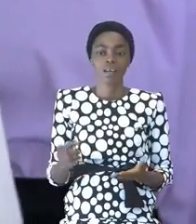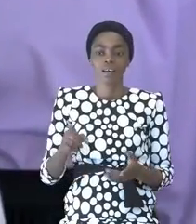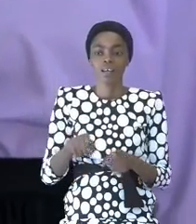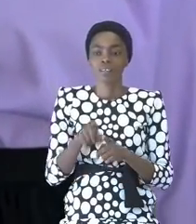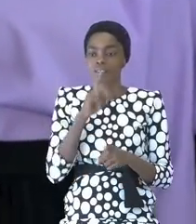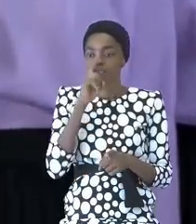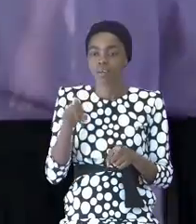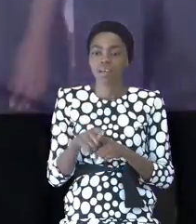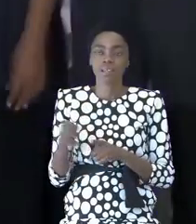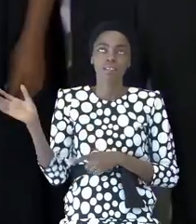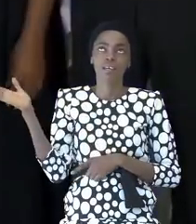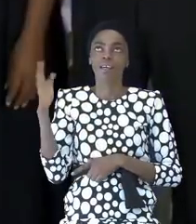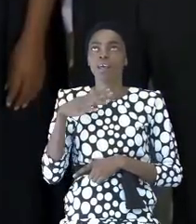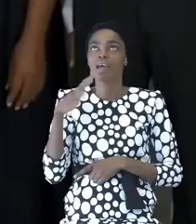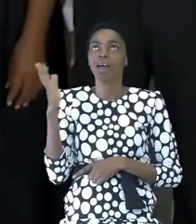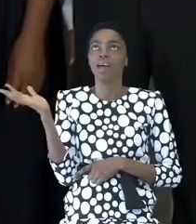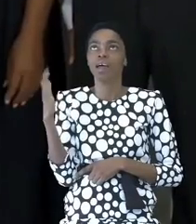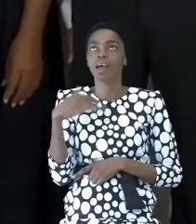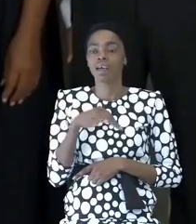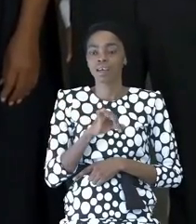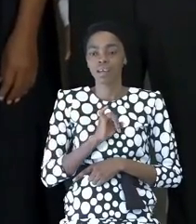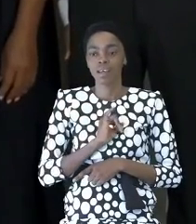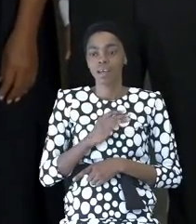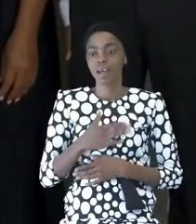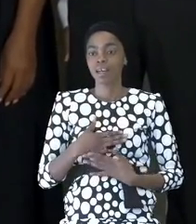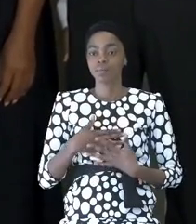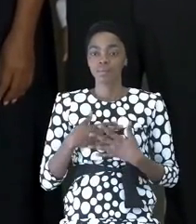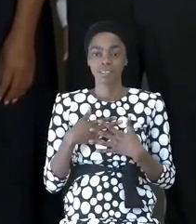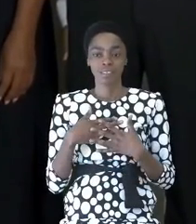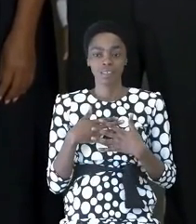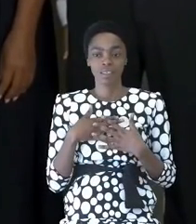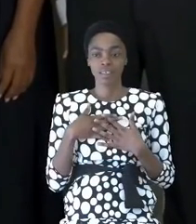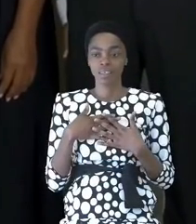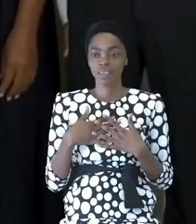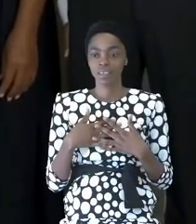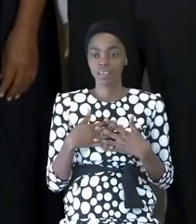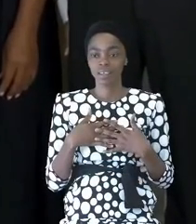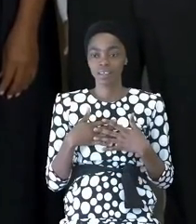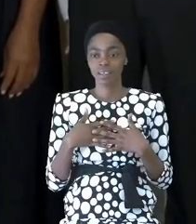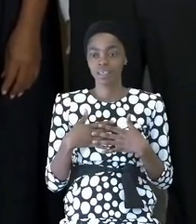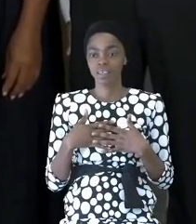tan cierto como el aire que respiro,